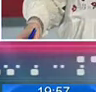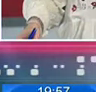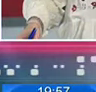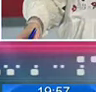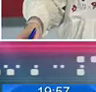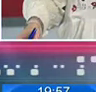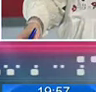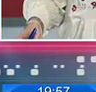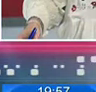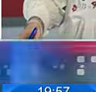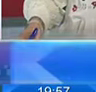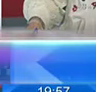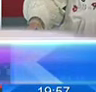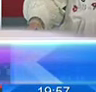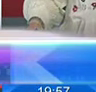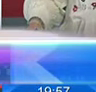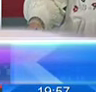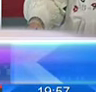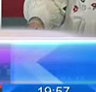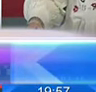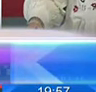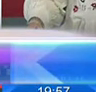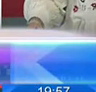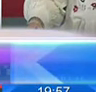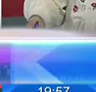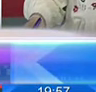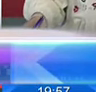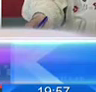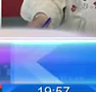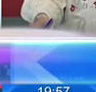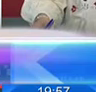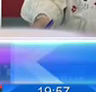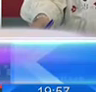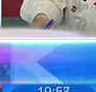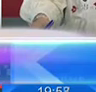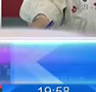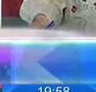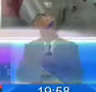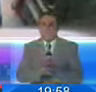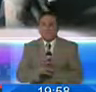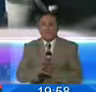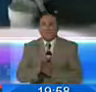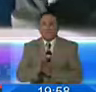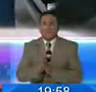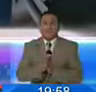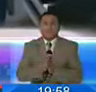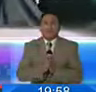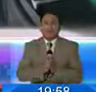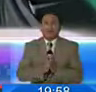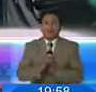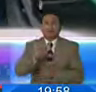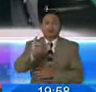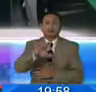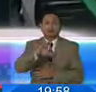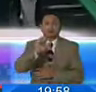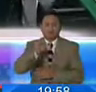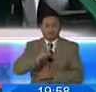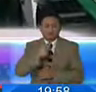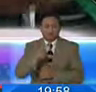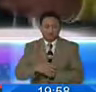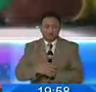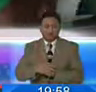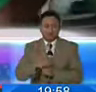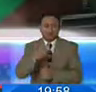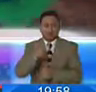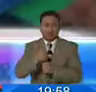el Ecuador sigue al alza, ¿cuáles son las cifras que presentó hoy el INE, quien asegura que ha bajado los índices de